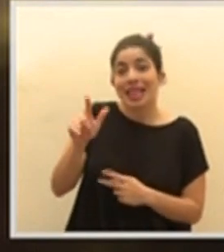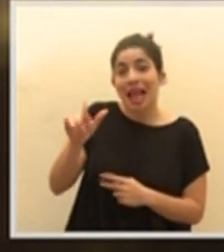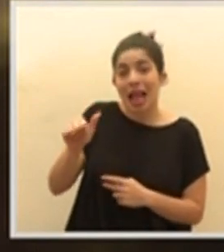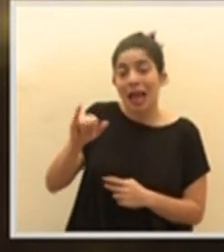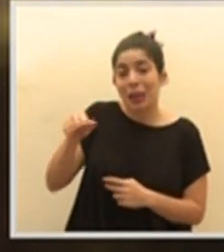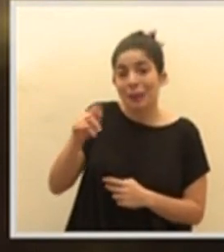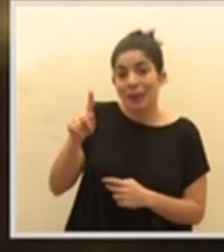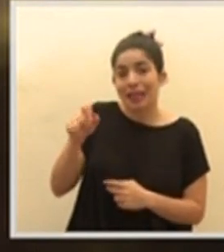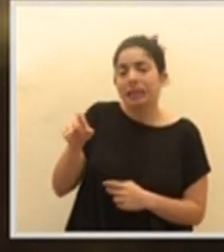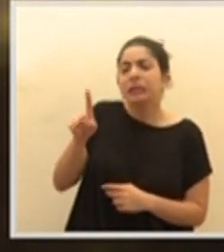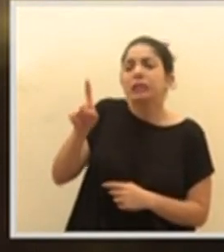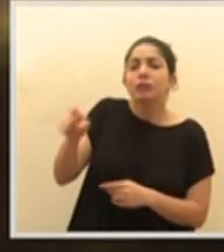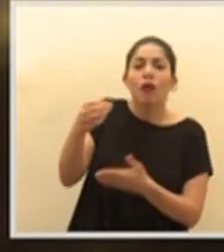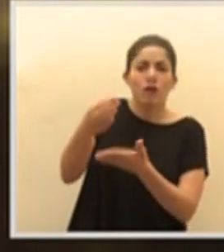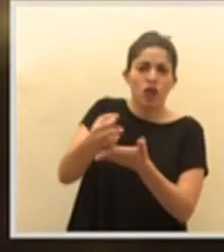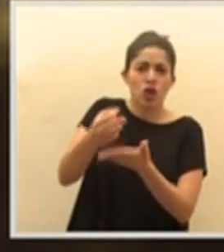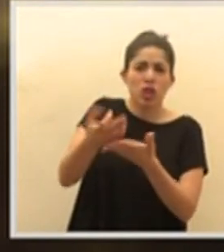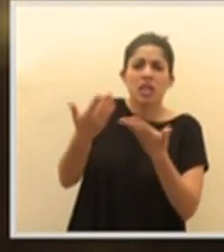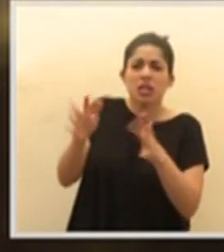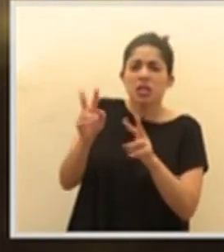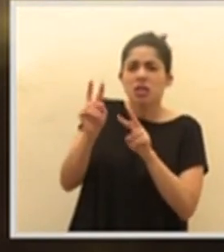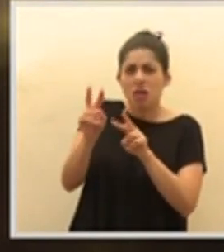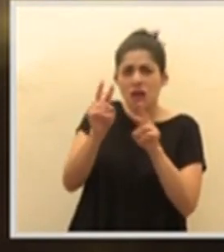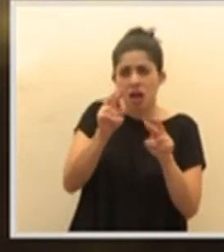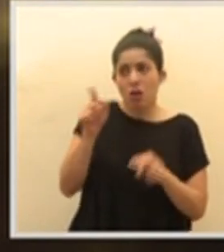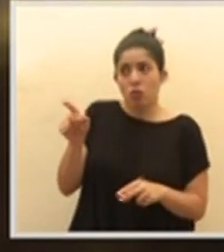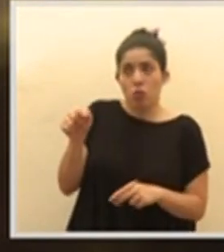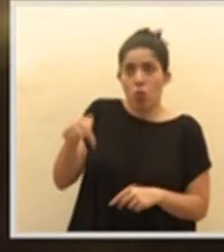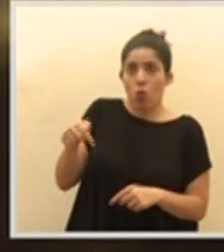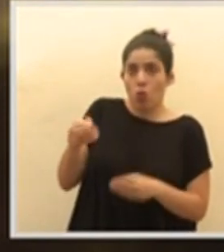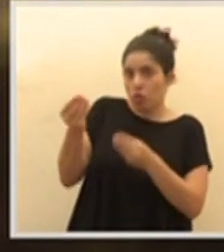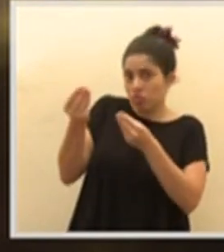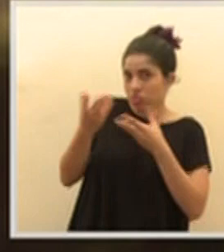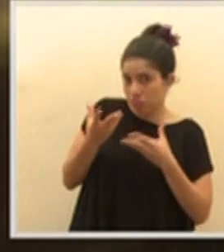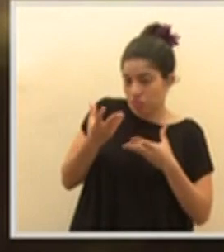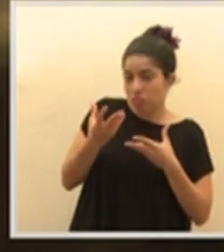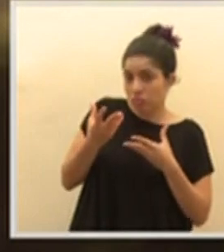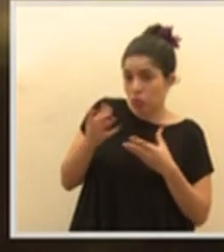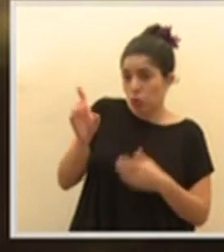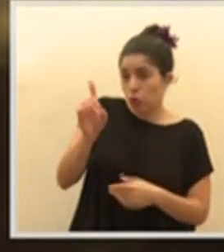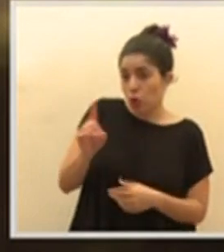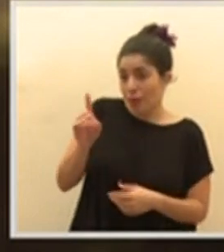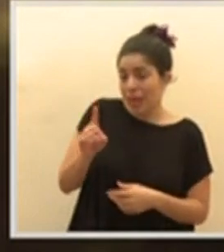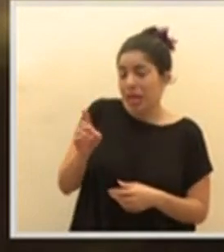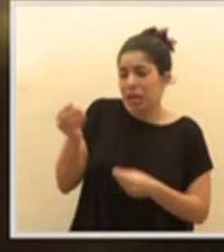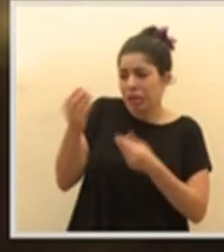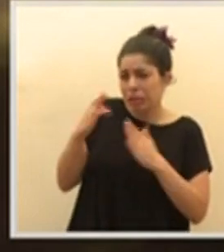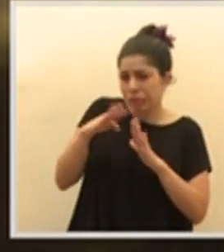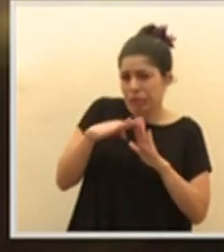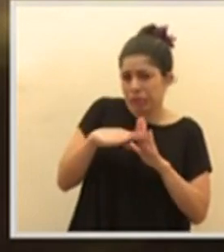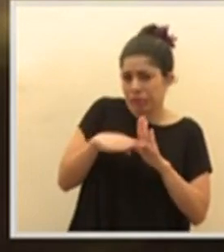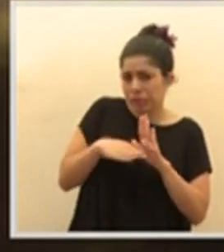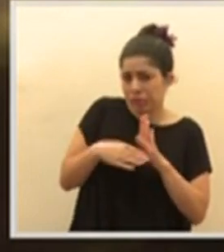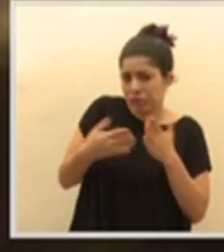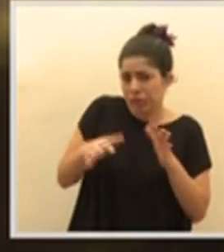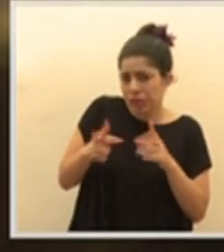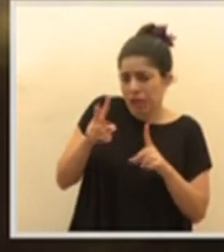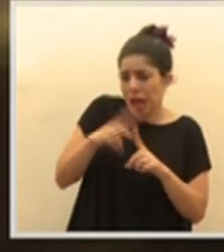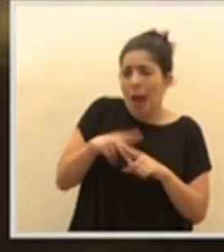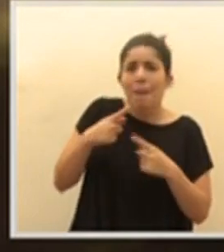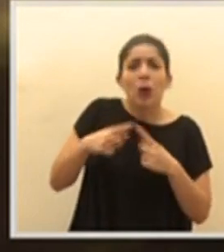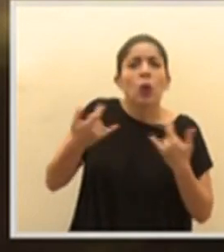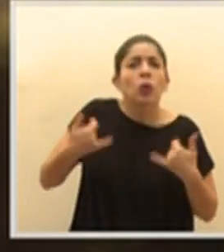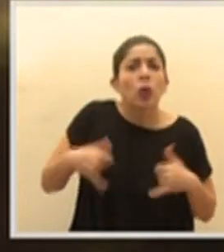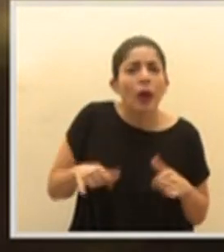respecto al tema de la frontera. Hemos visto, y usted anunció hoy el día domingo, todas las medidas que se han venido tomando, sin embargo todavía